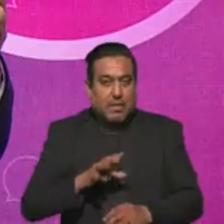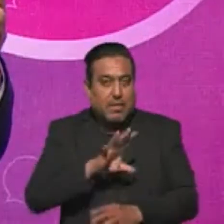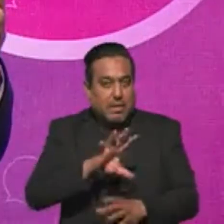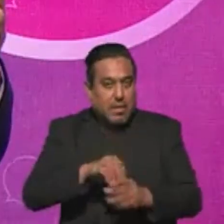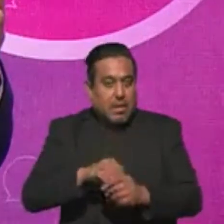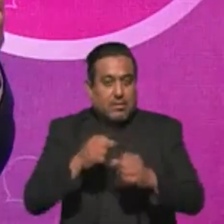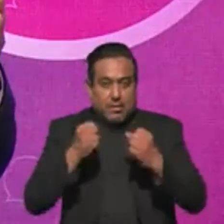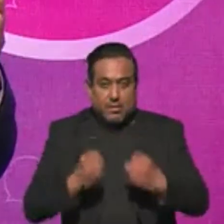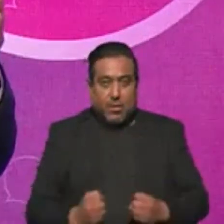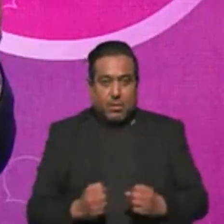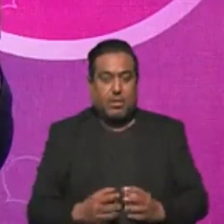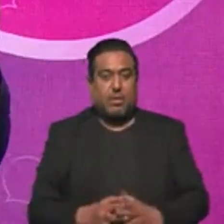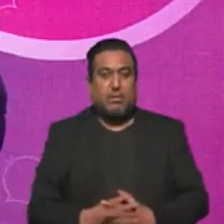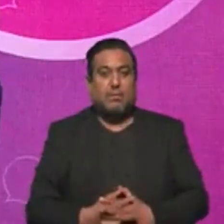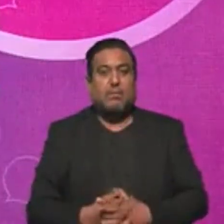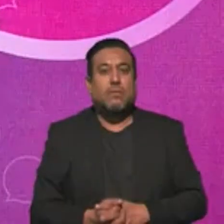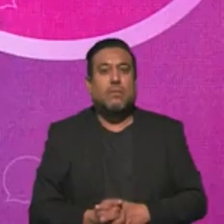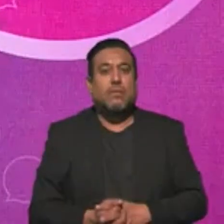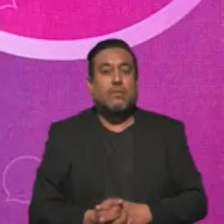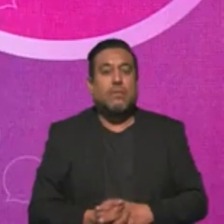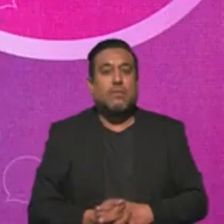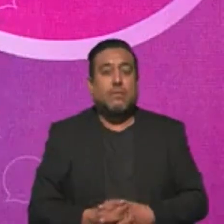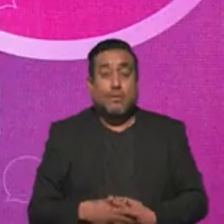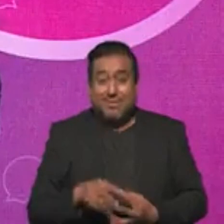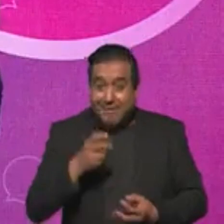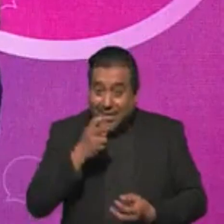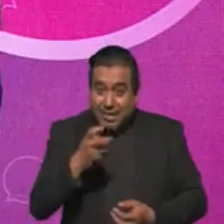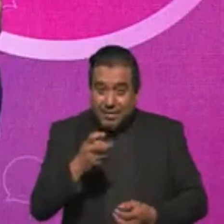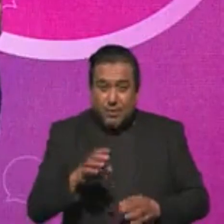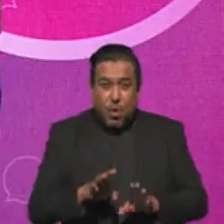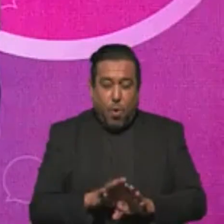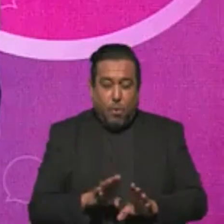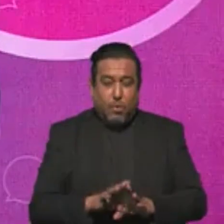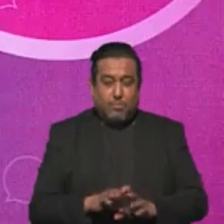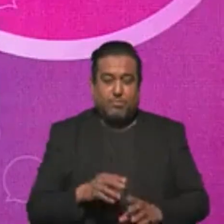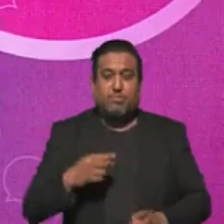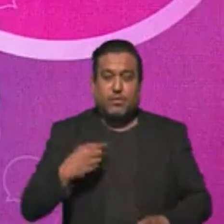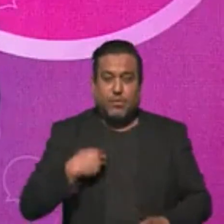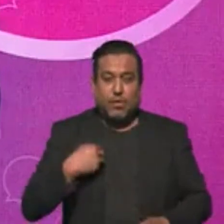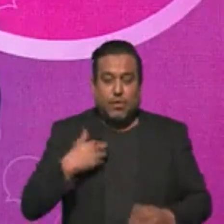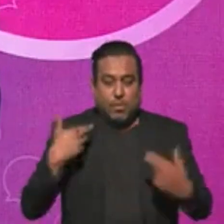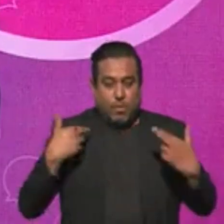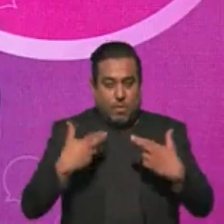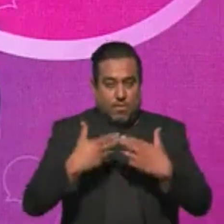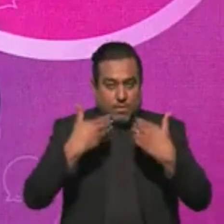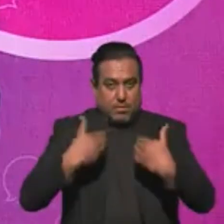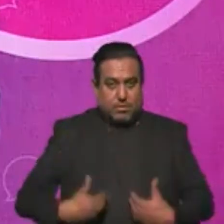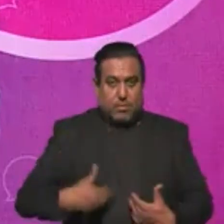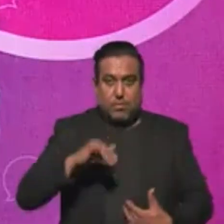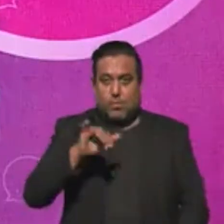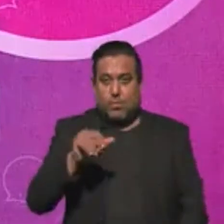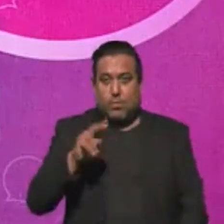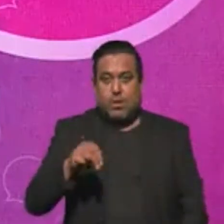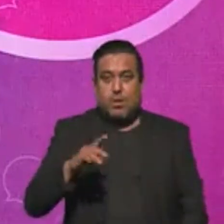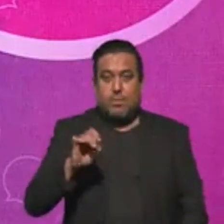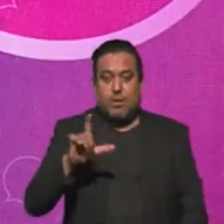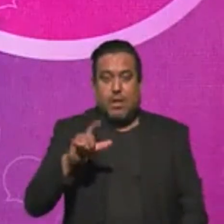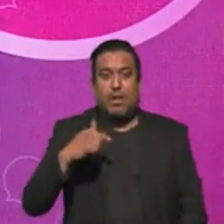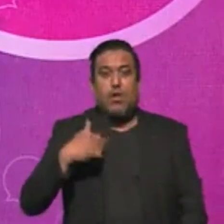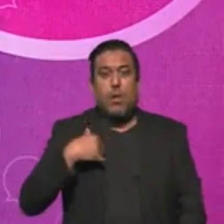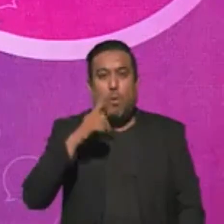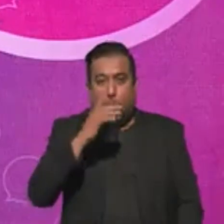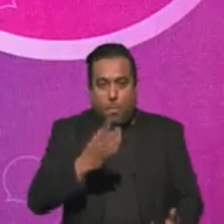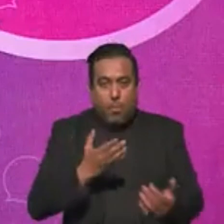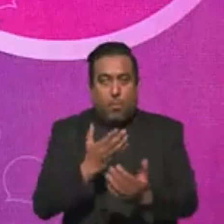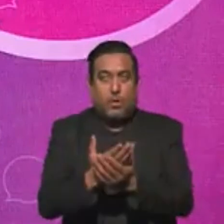de seguridad para lograrlo yo el profesor Juan Miguel Ramírez Te propongo